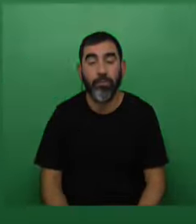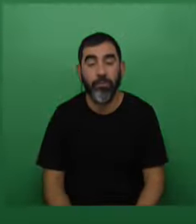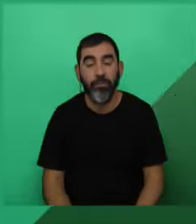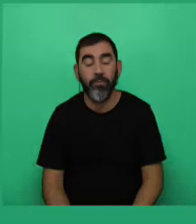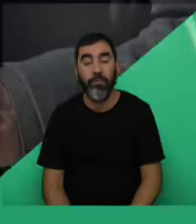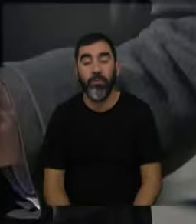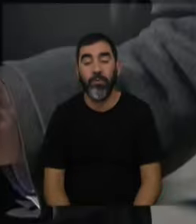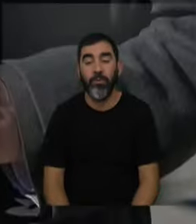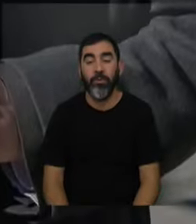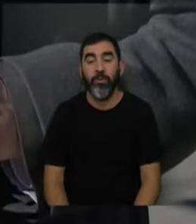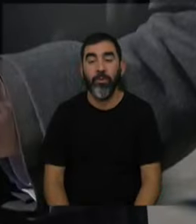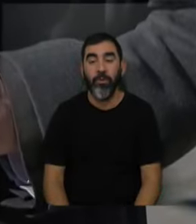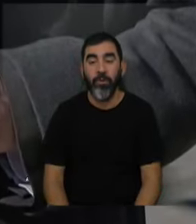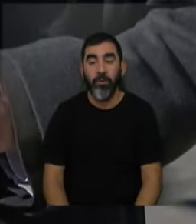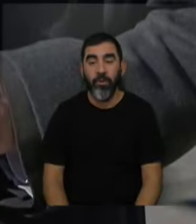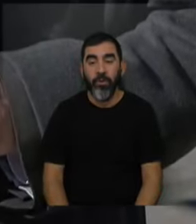bienvenido